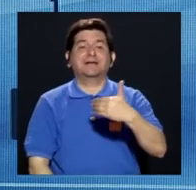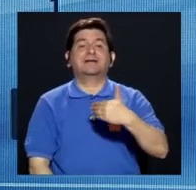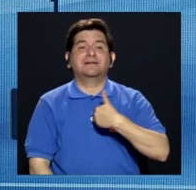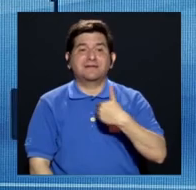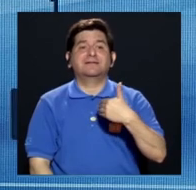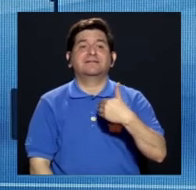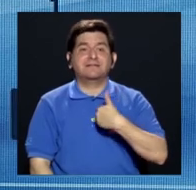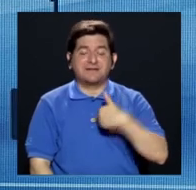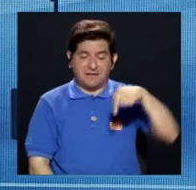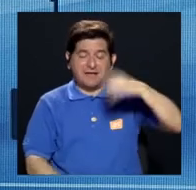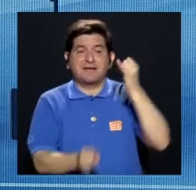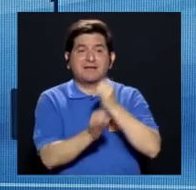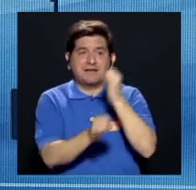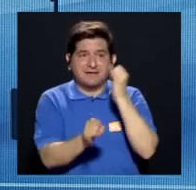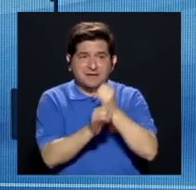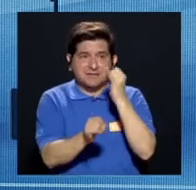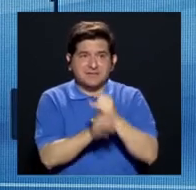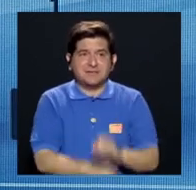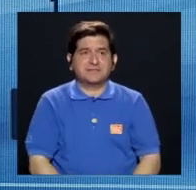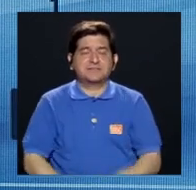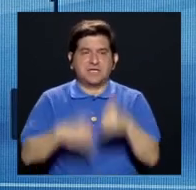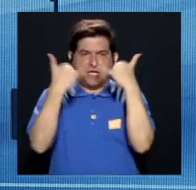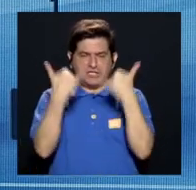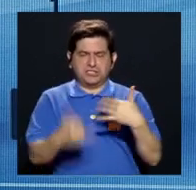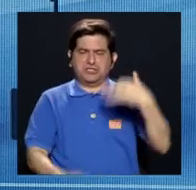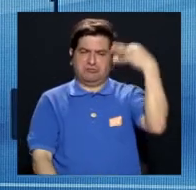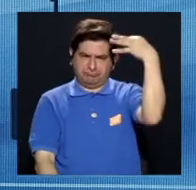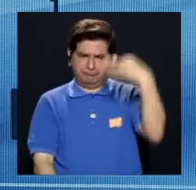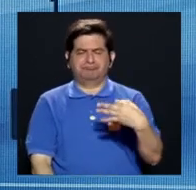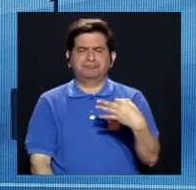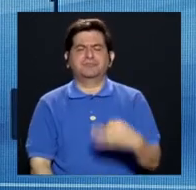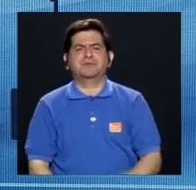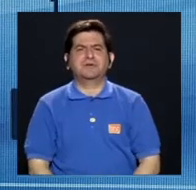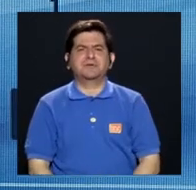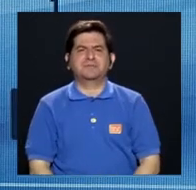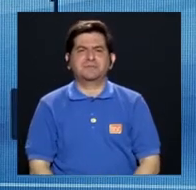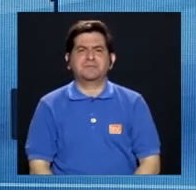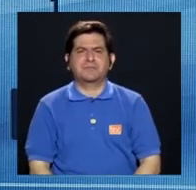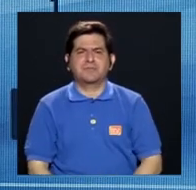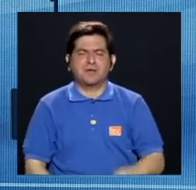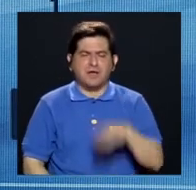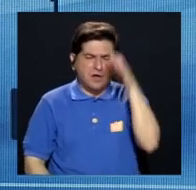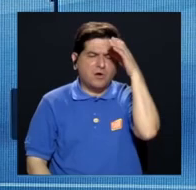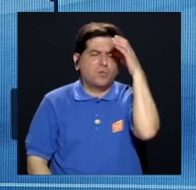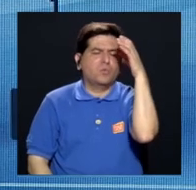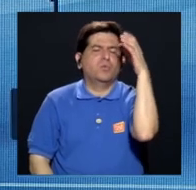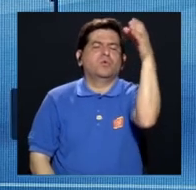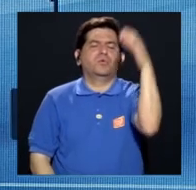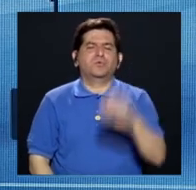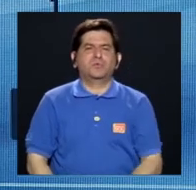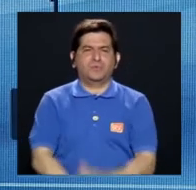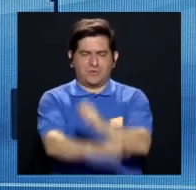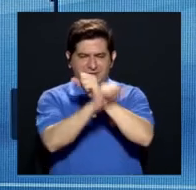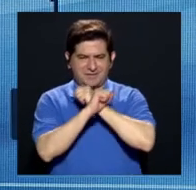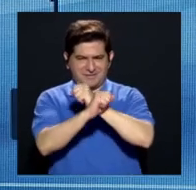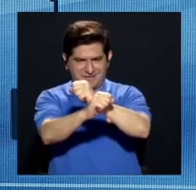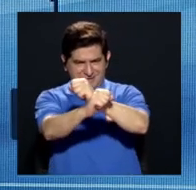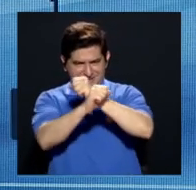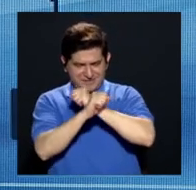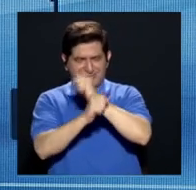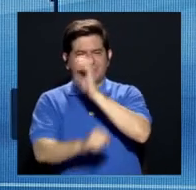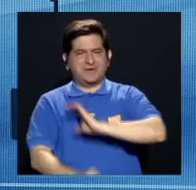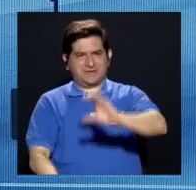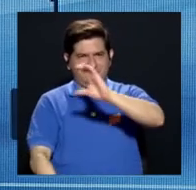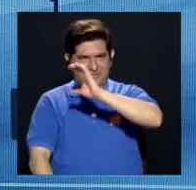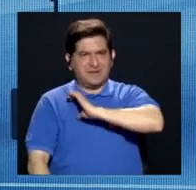Tenemos en nuestra institución una ya consolidada y asentada cultura de aseguramiento de